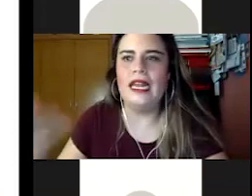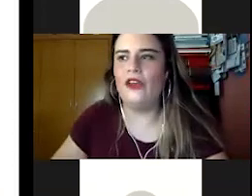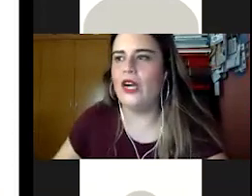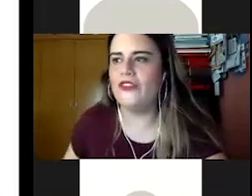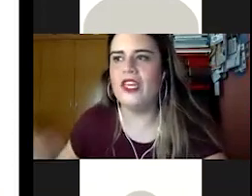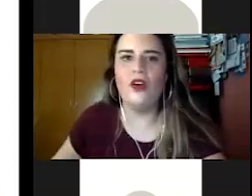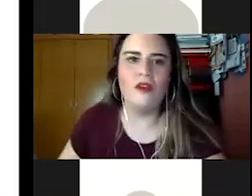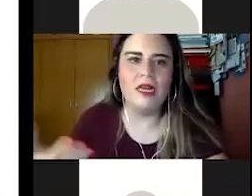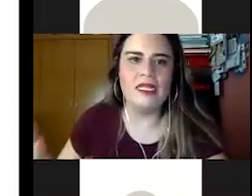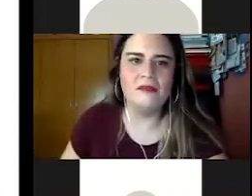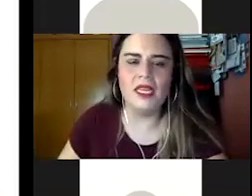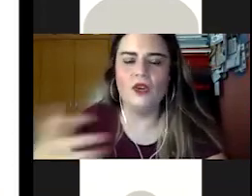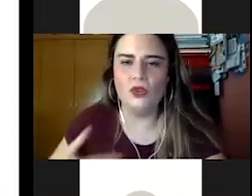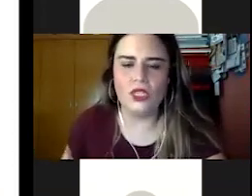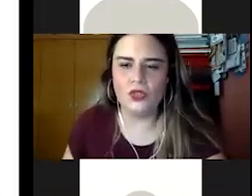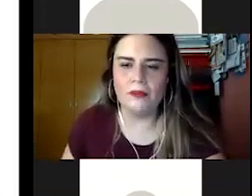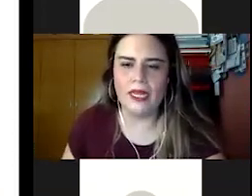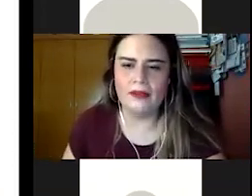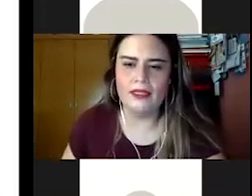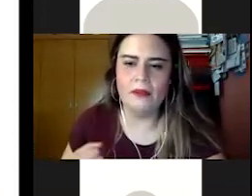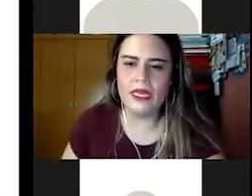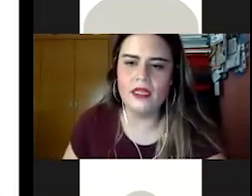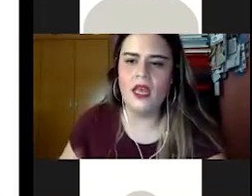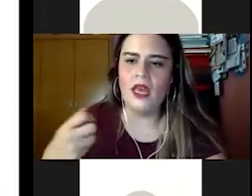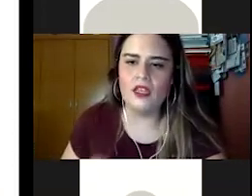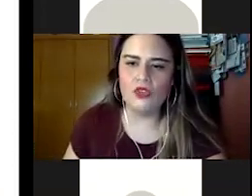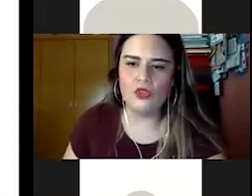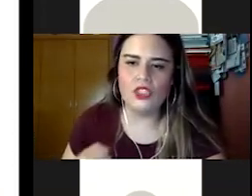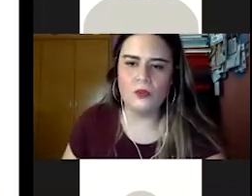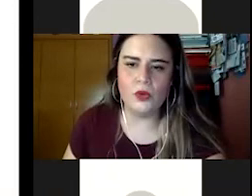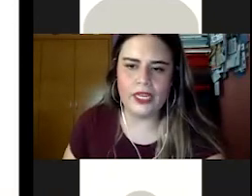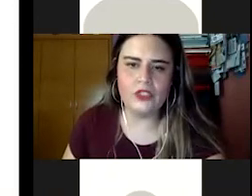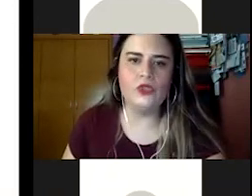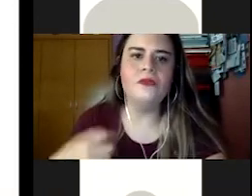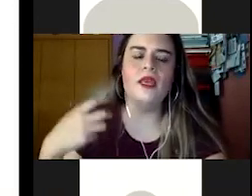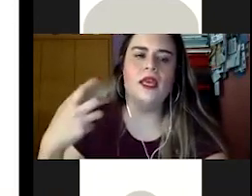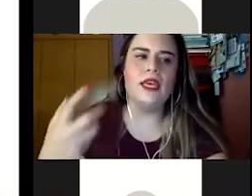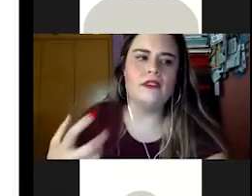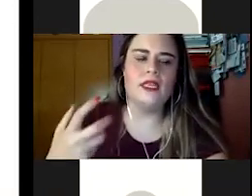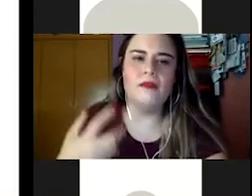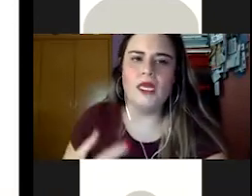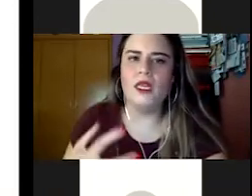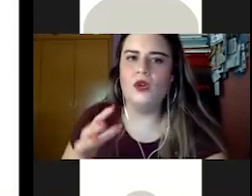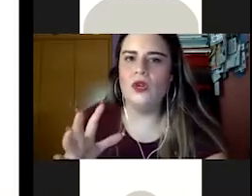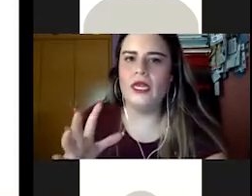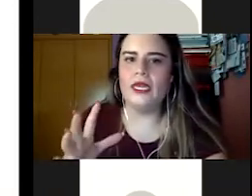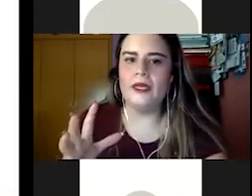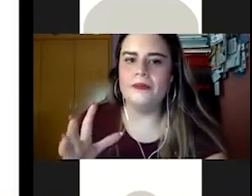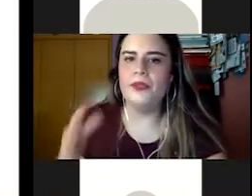la geografía o demás de México no le son aplicables al país. Entonces, por eso es que